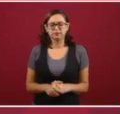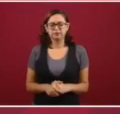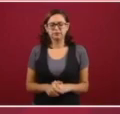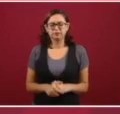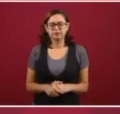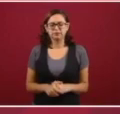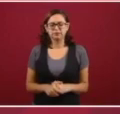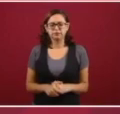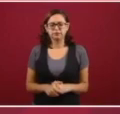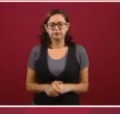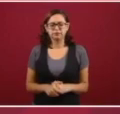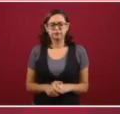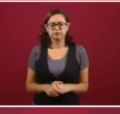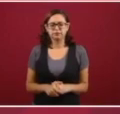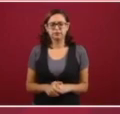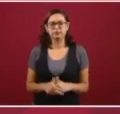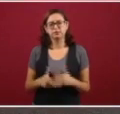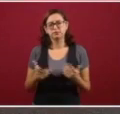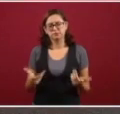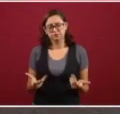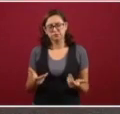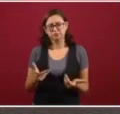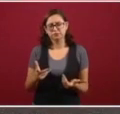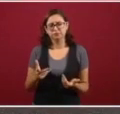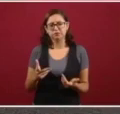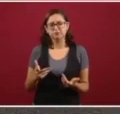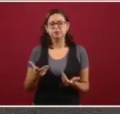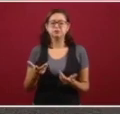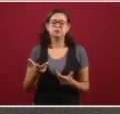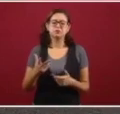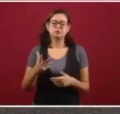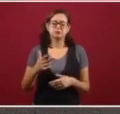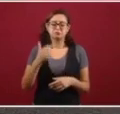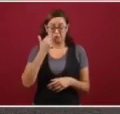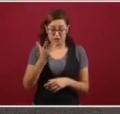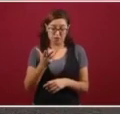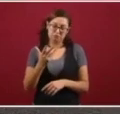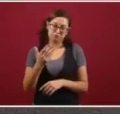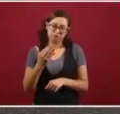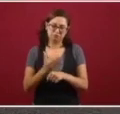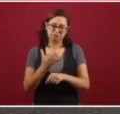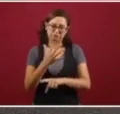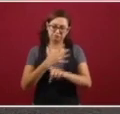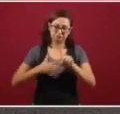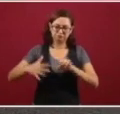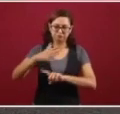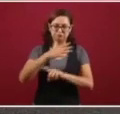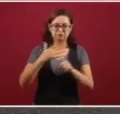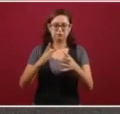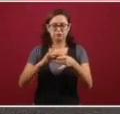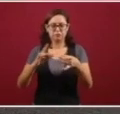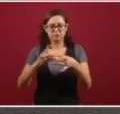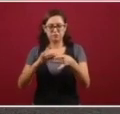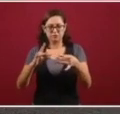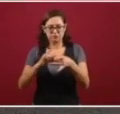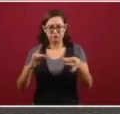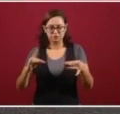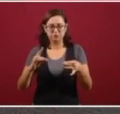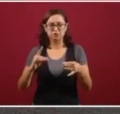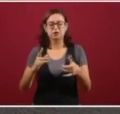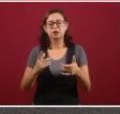tener el antecedente, contextualizar, empezamos con lo de las gasolinas de